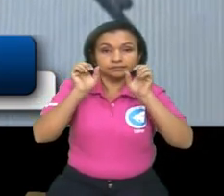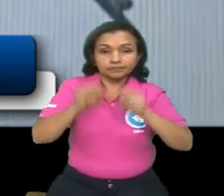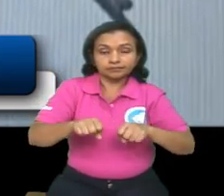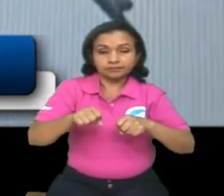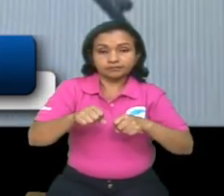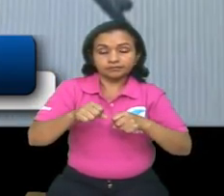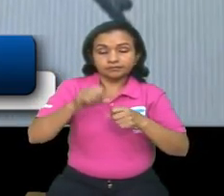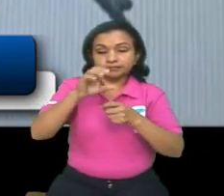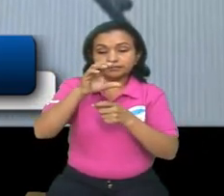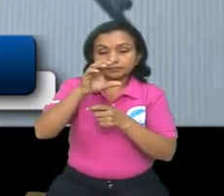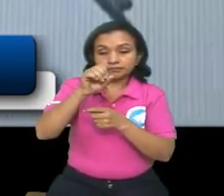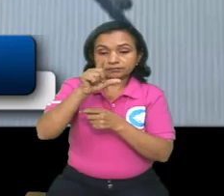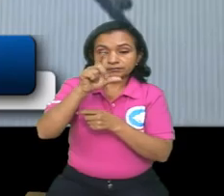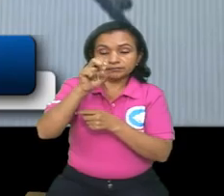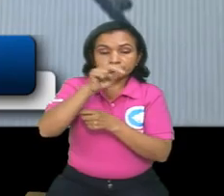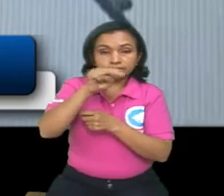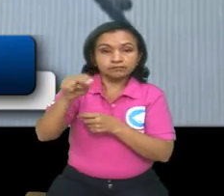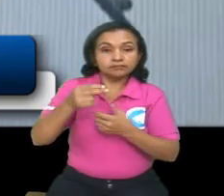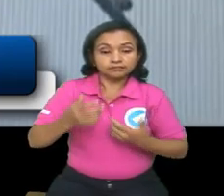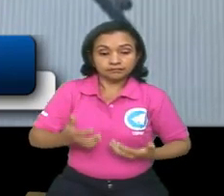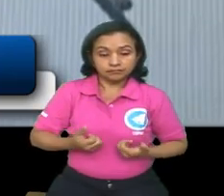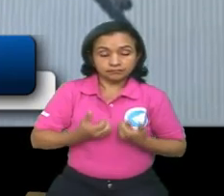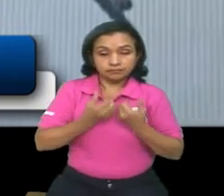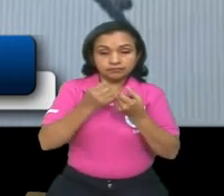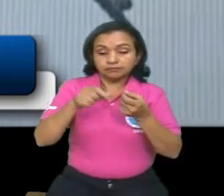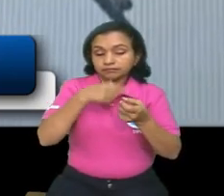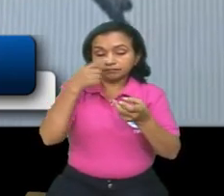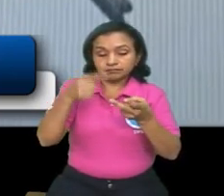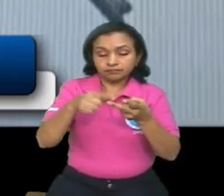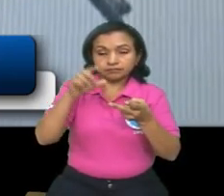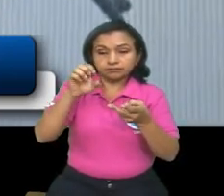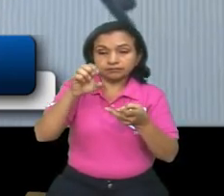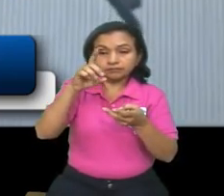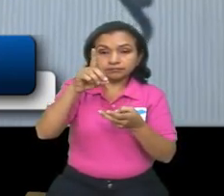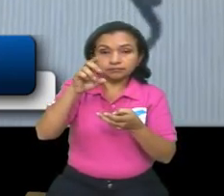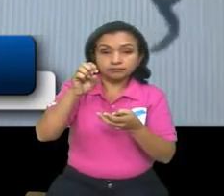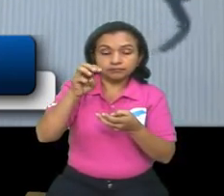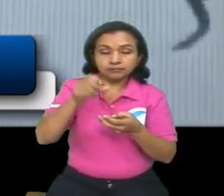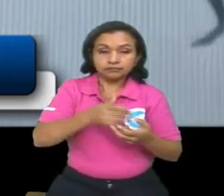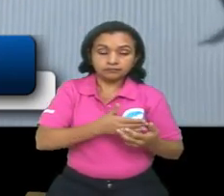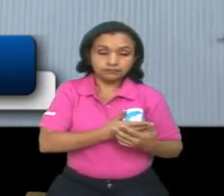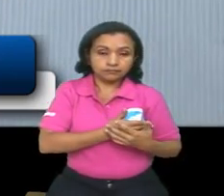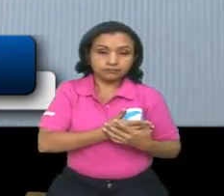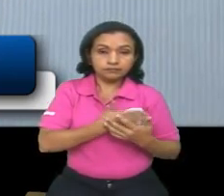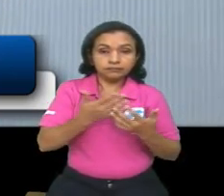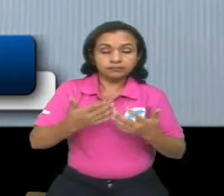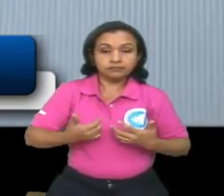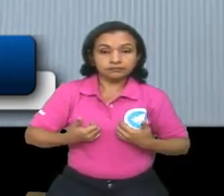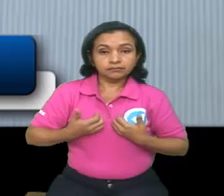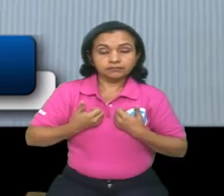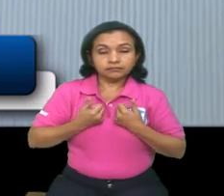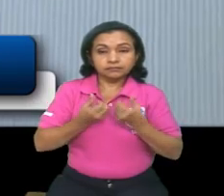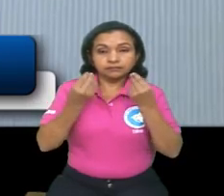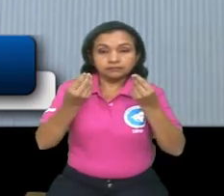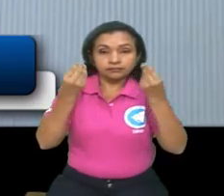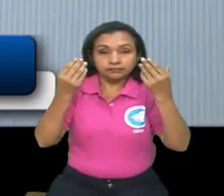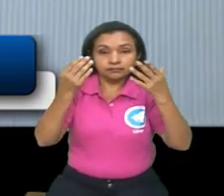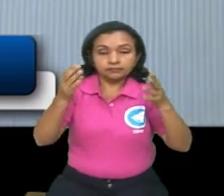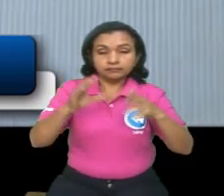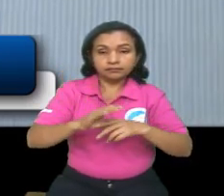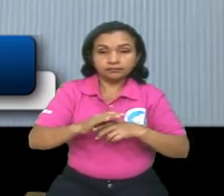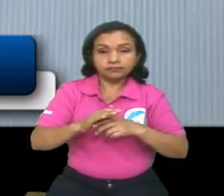de colon, puedo tener cáncer de endometrio, el mismo cáncer de mama. Están expuestos mucho a los factores